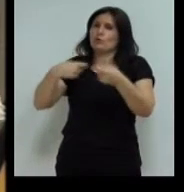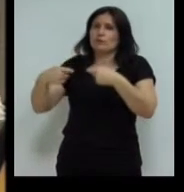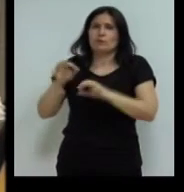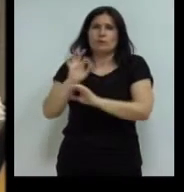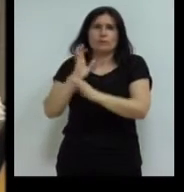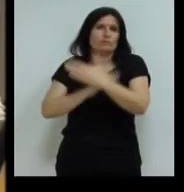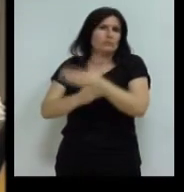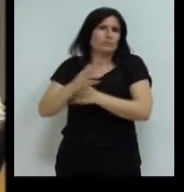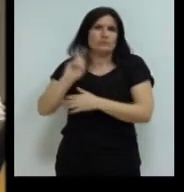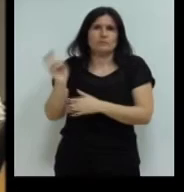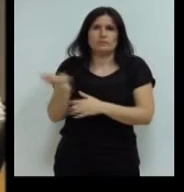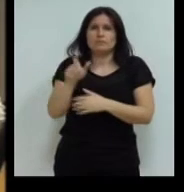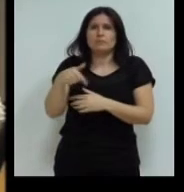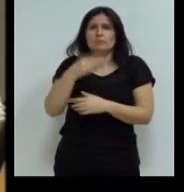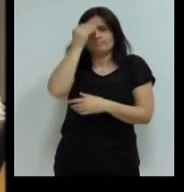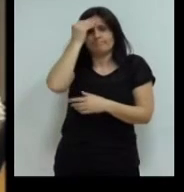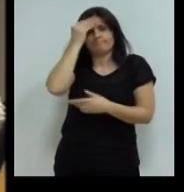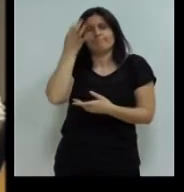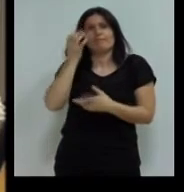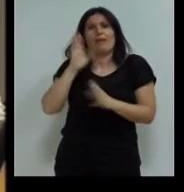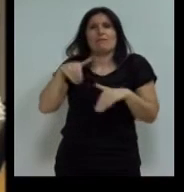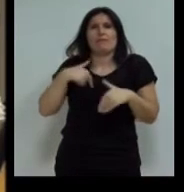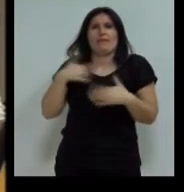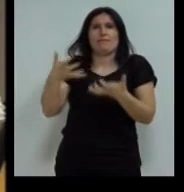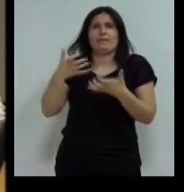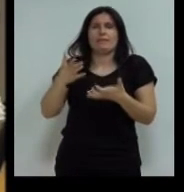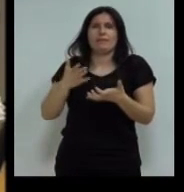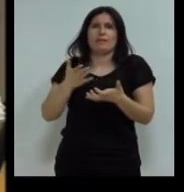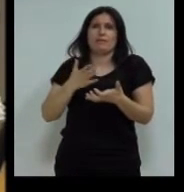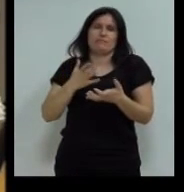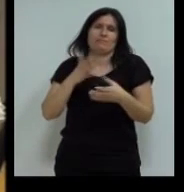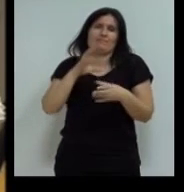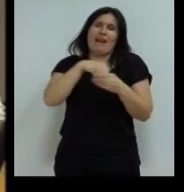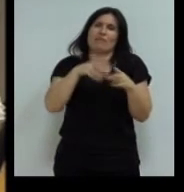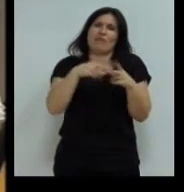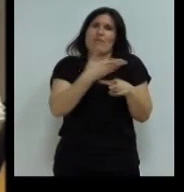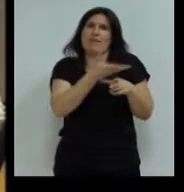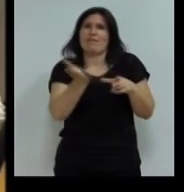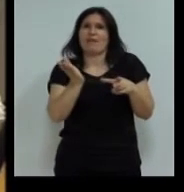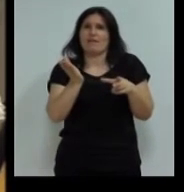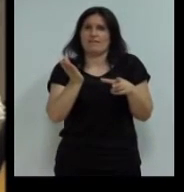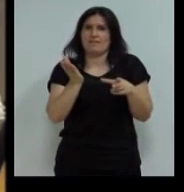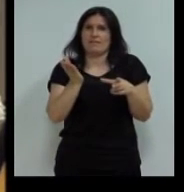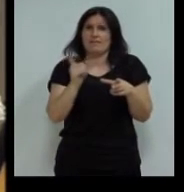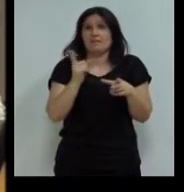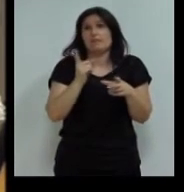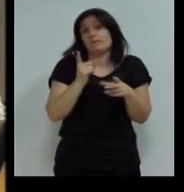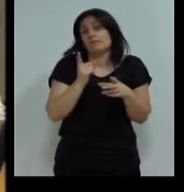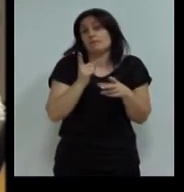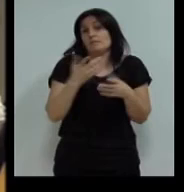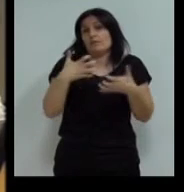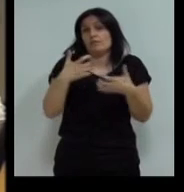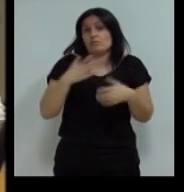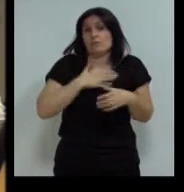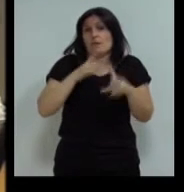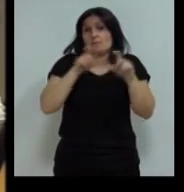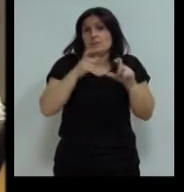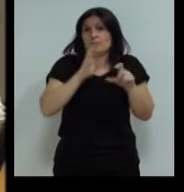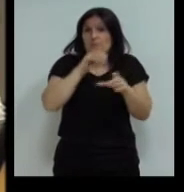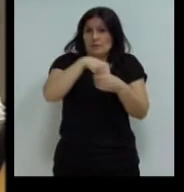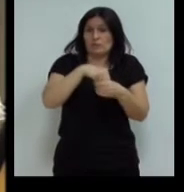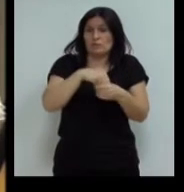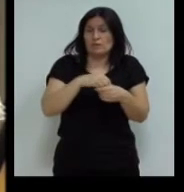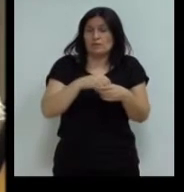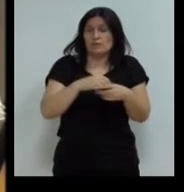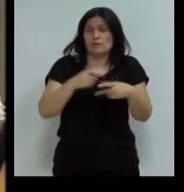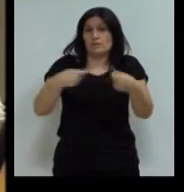porque consideramos que esto va también en beneficio de este componente social que no hay que olvidar que tienen nuestras empresas. Ahora bien, de ahí a que